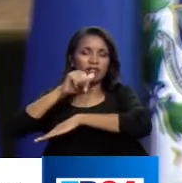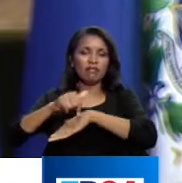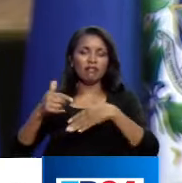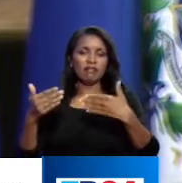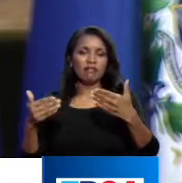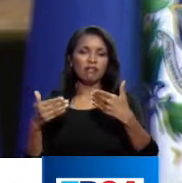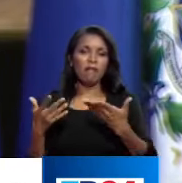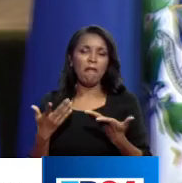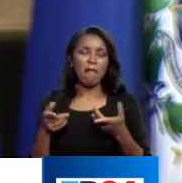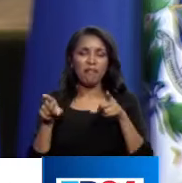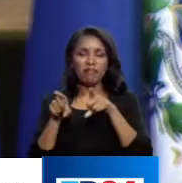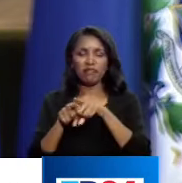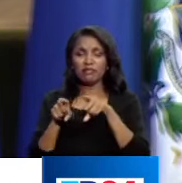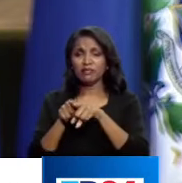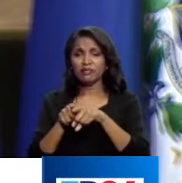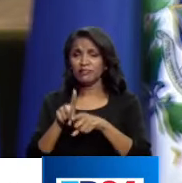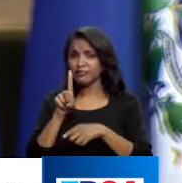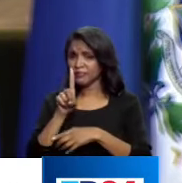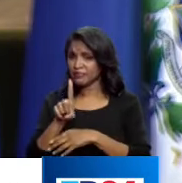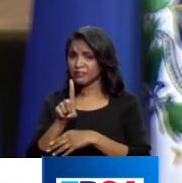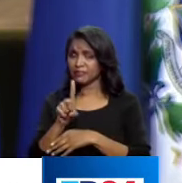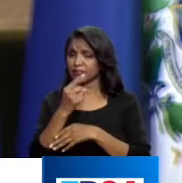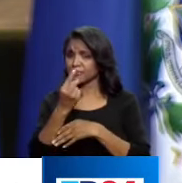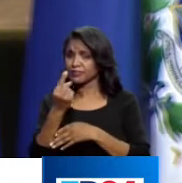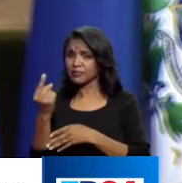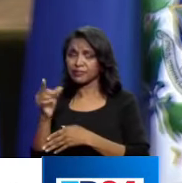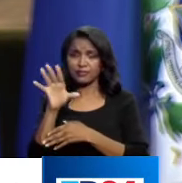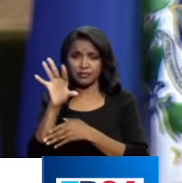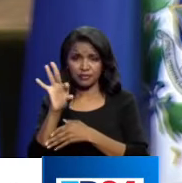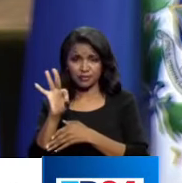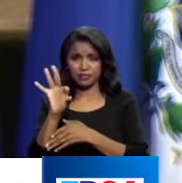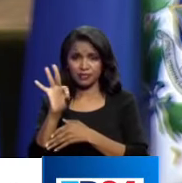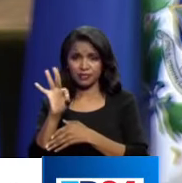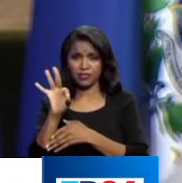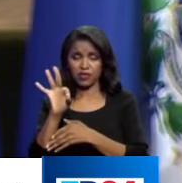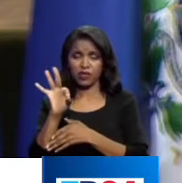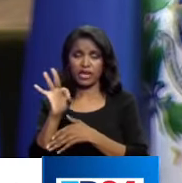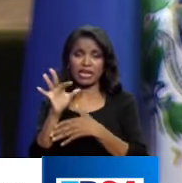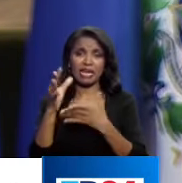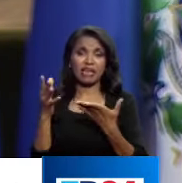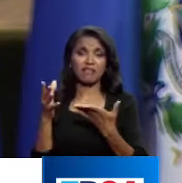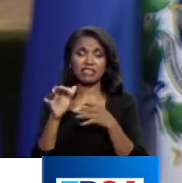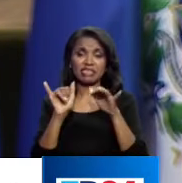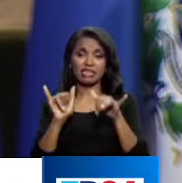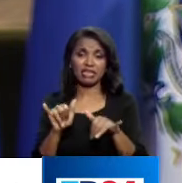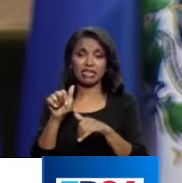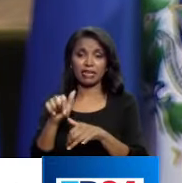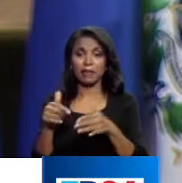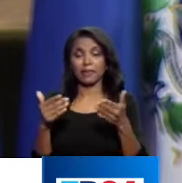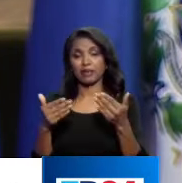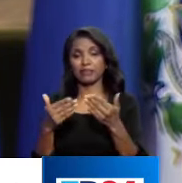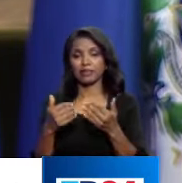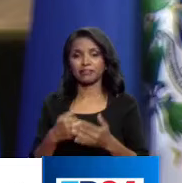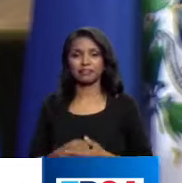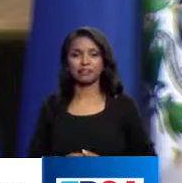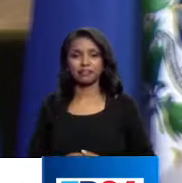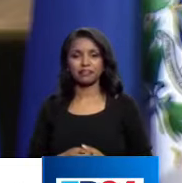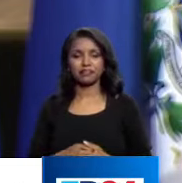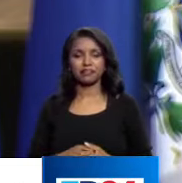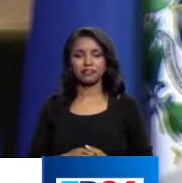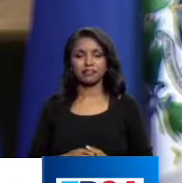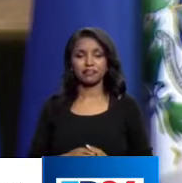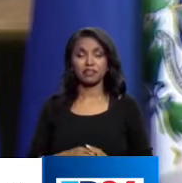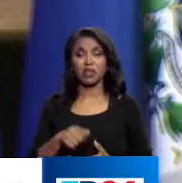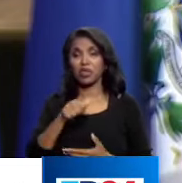duda. Pero solamente uno de cada 9 pasajeros se queda en este país. Nadie le está diciendo lo que se